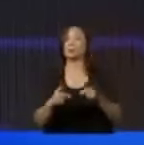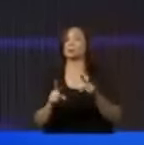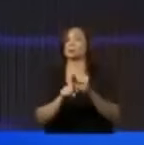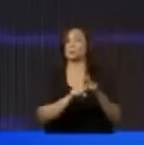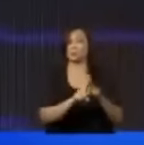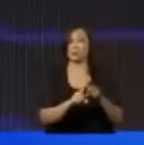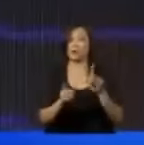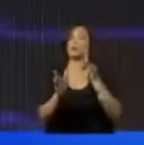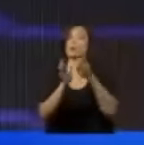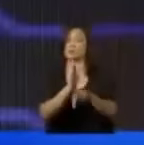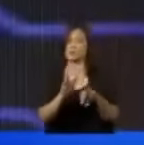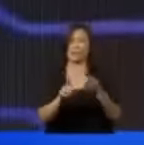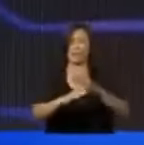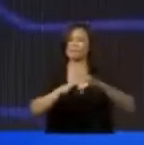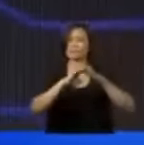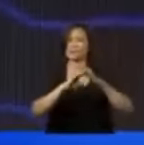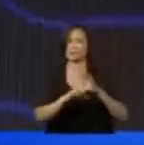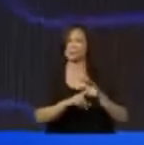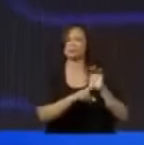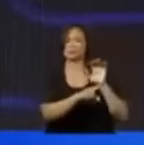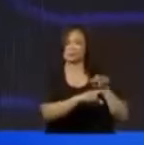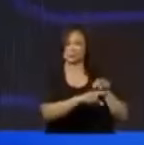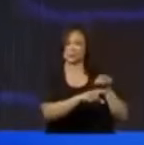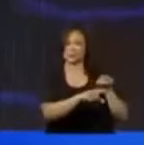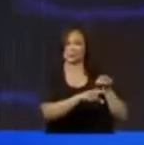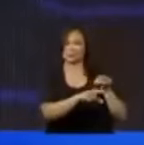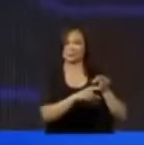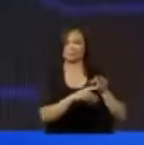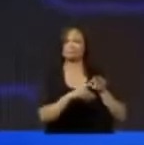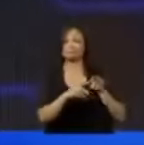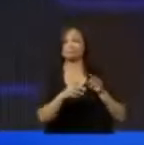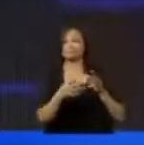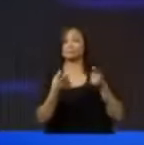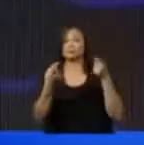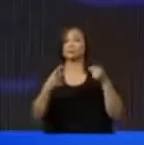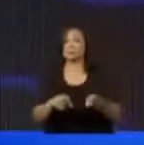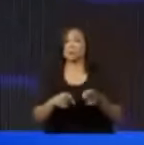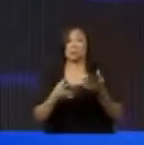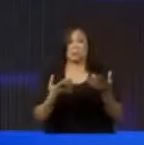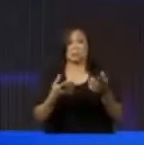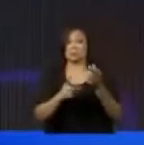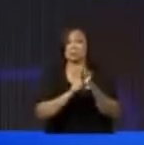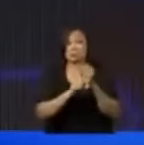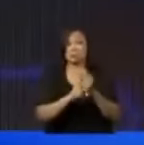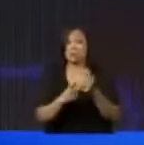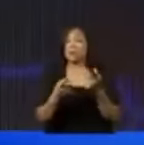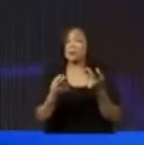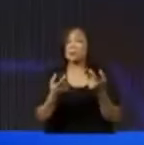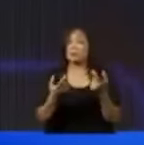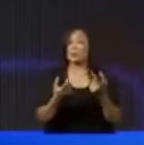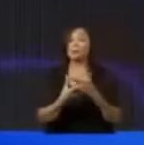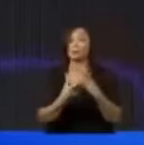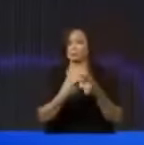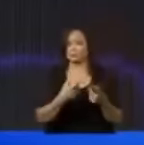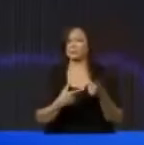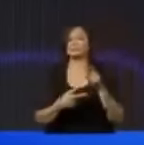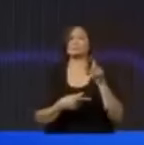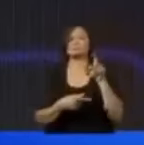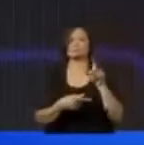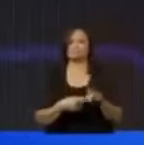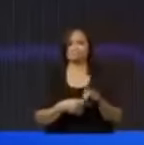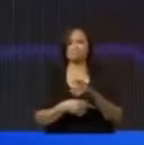ser también el feminicidio. De manera que esa será la medida preventiva. En caso de que ocurran estas acciones, pues ciertamente que